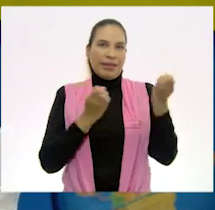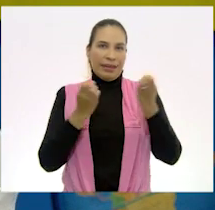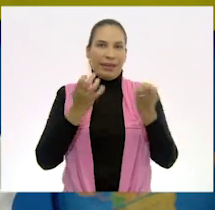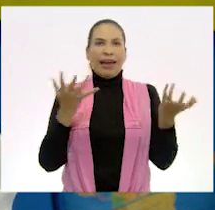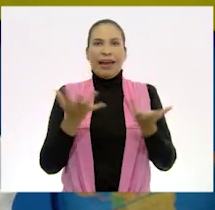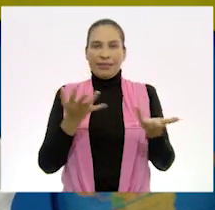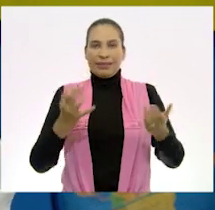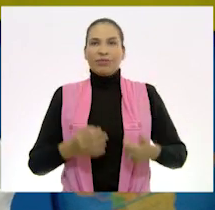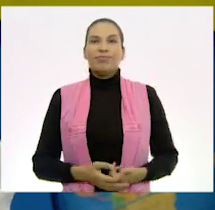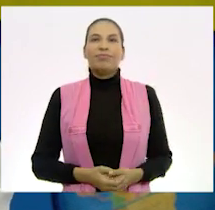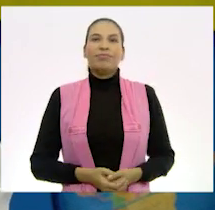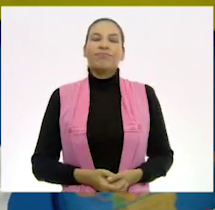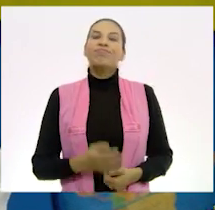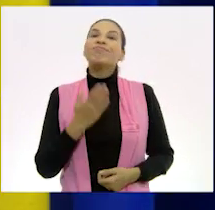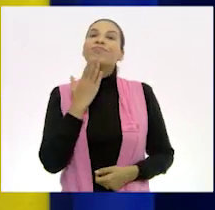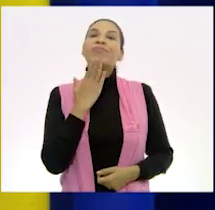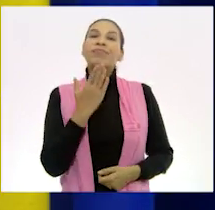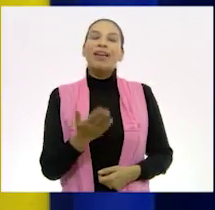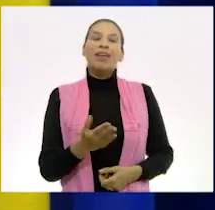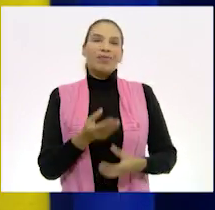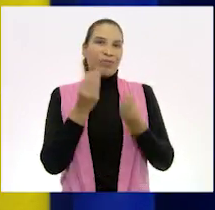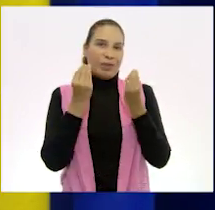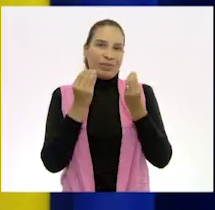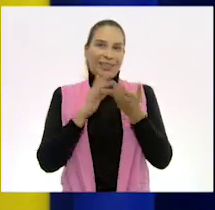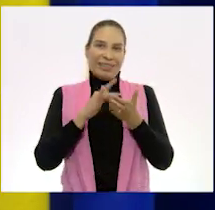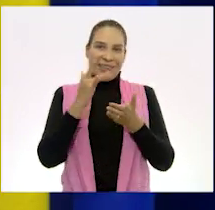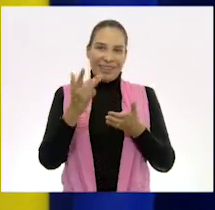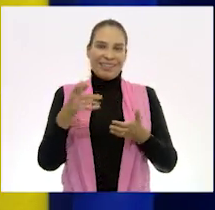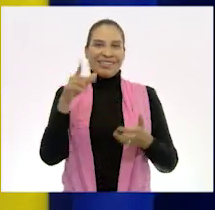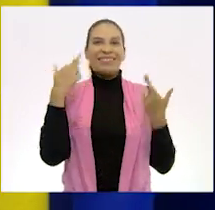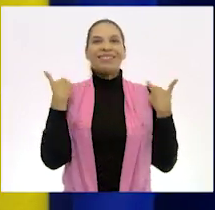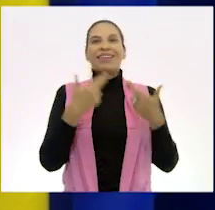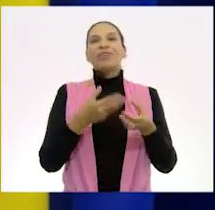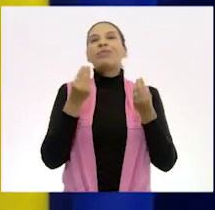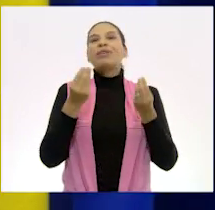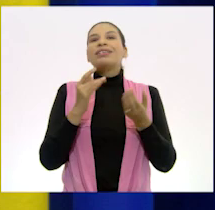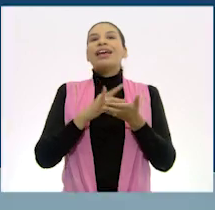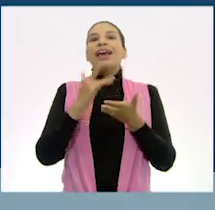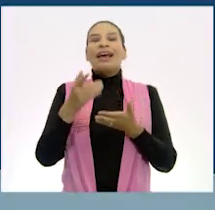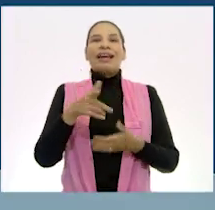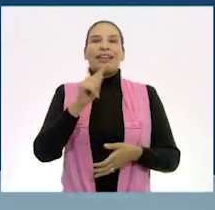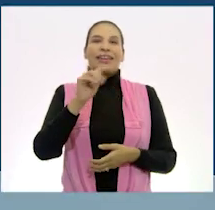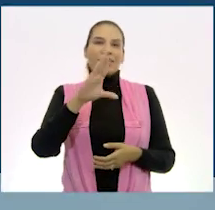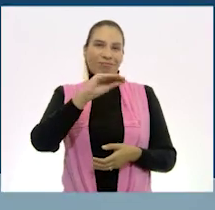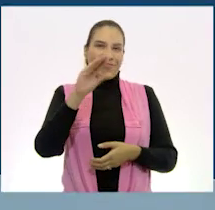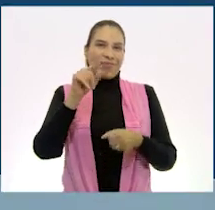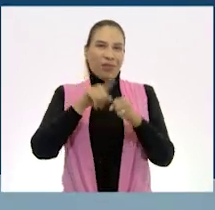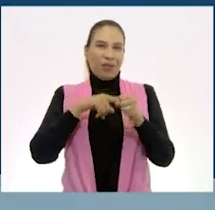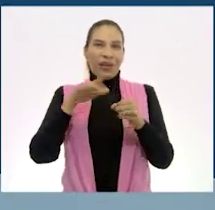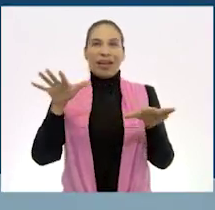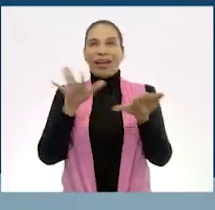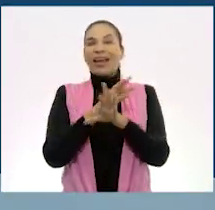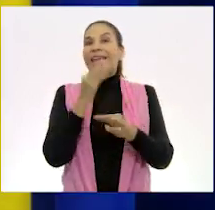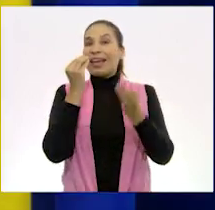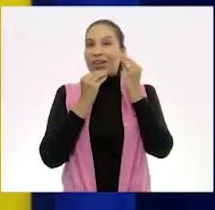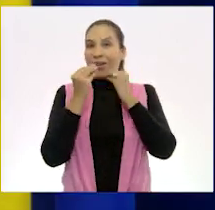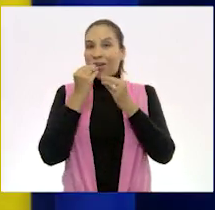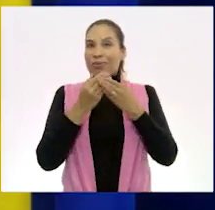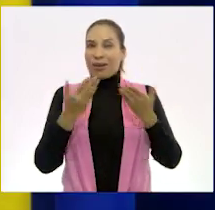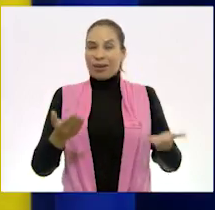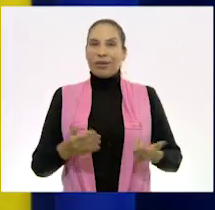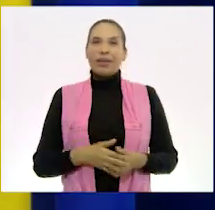haciendo. Muy bien, muchísimas gracias, maestra. Muchísimas gracias, Ton. Es tiempo de cambiar nuestra alimentación.